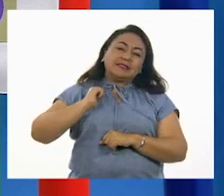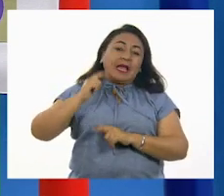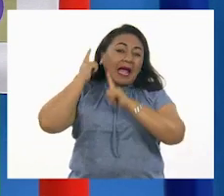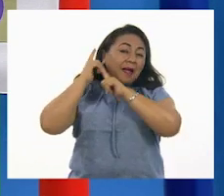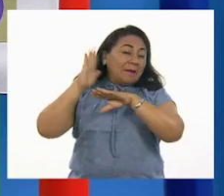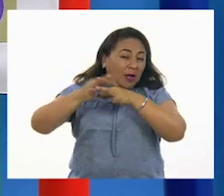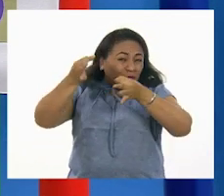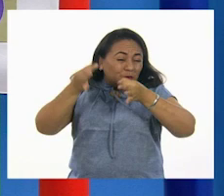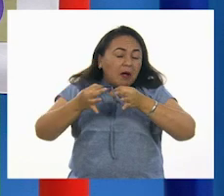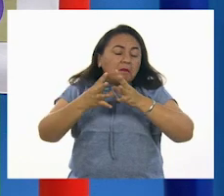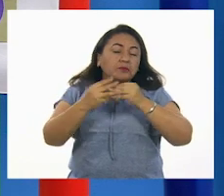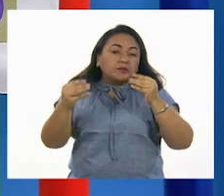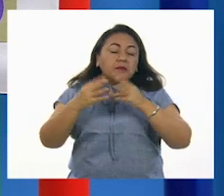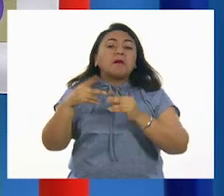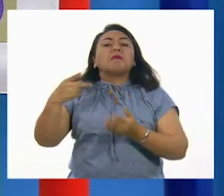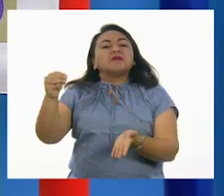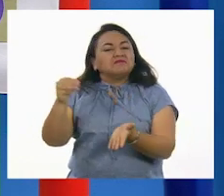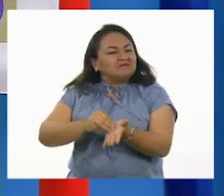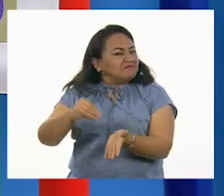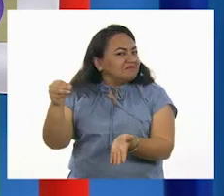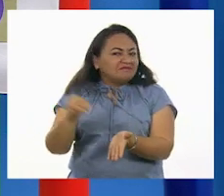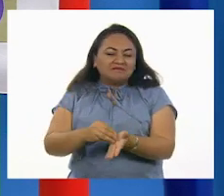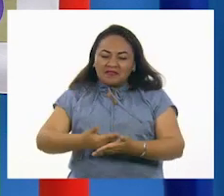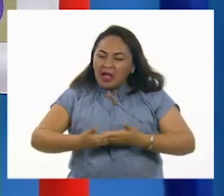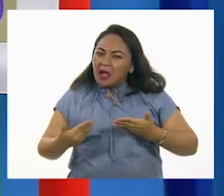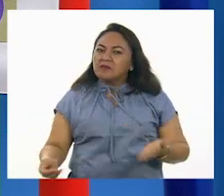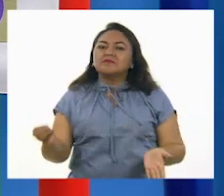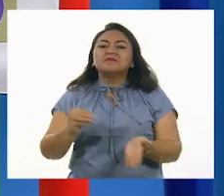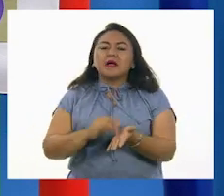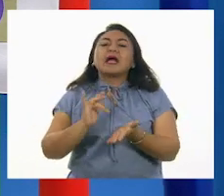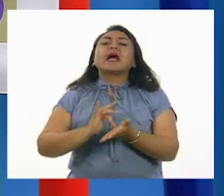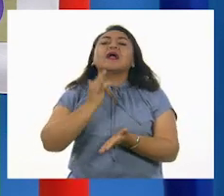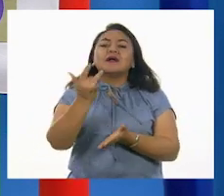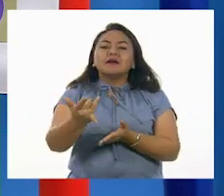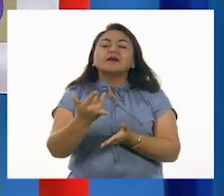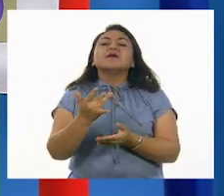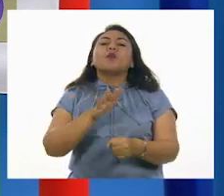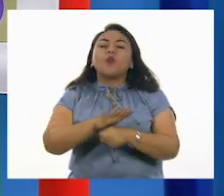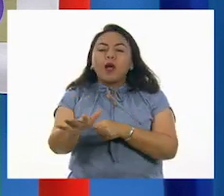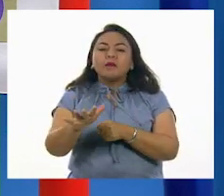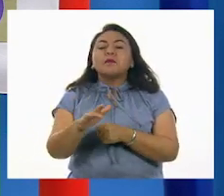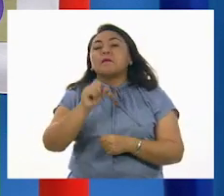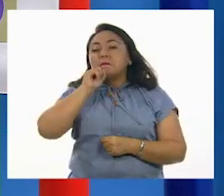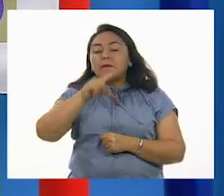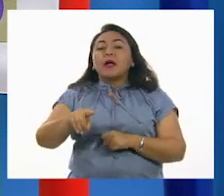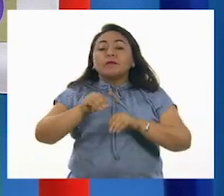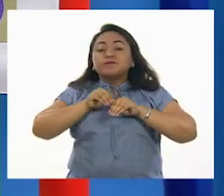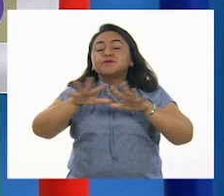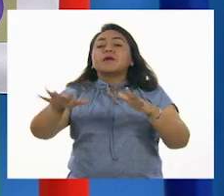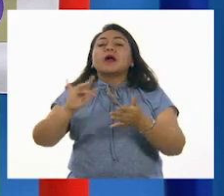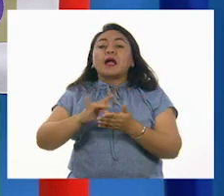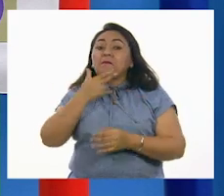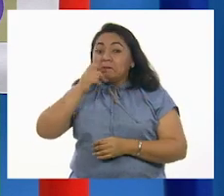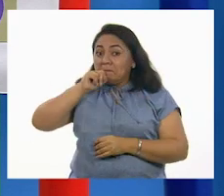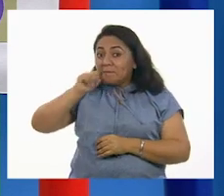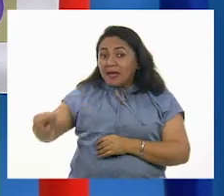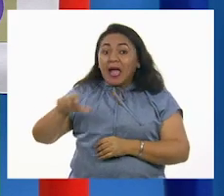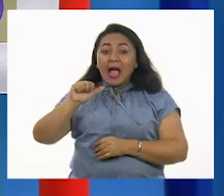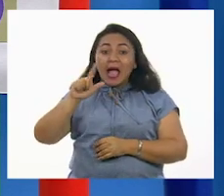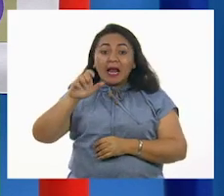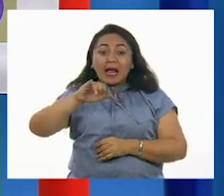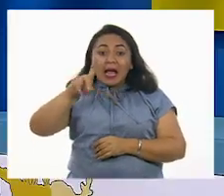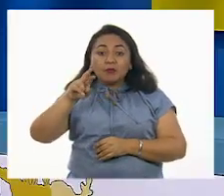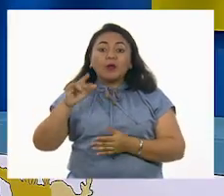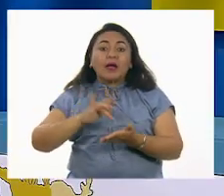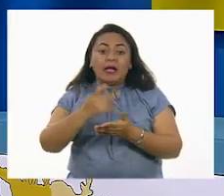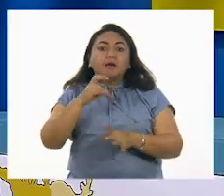el tiempo, su pensamiento sigue vigente en la actualidad, gracias, entre otras cosas, a la difusión que hizo Alejandro Magno a través de sus